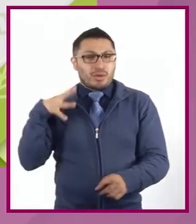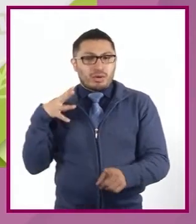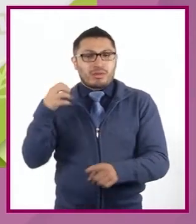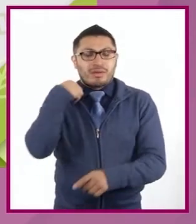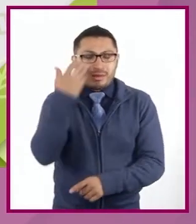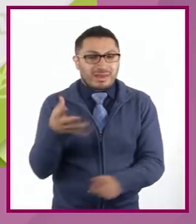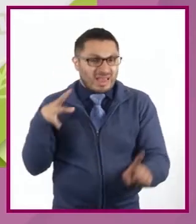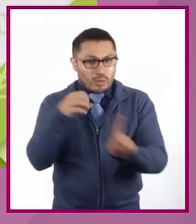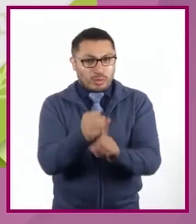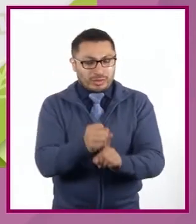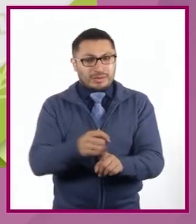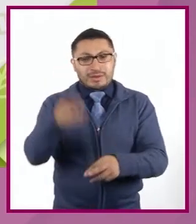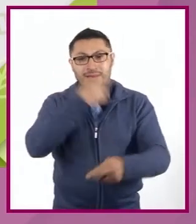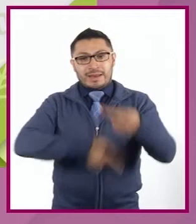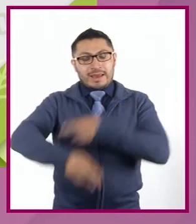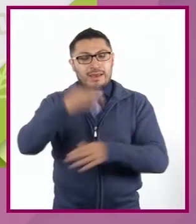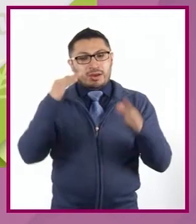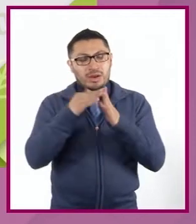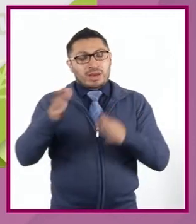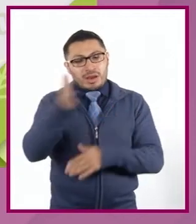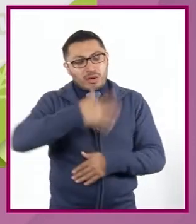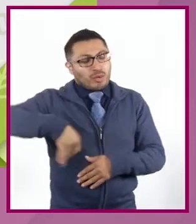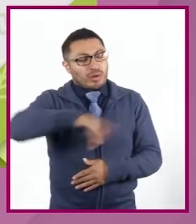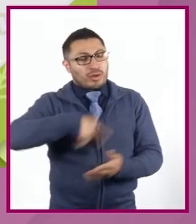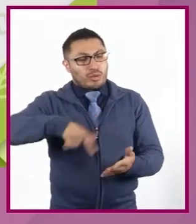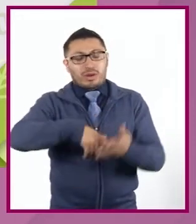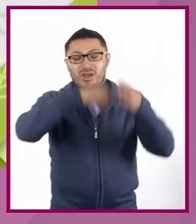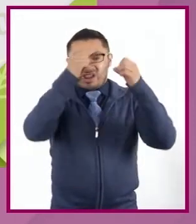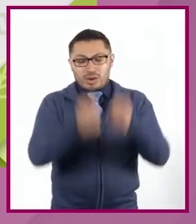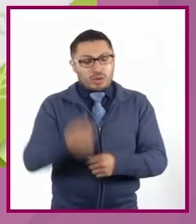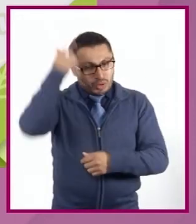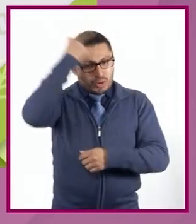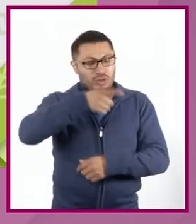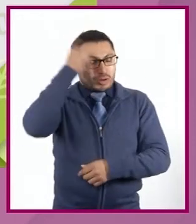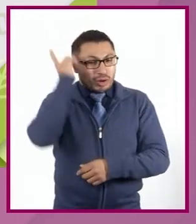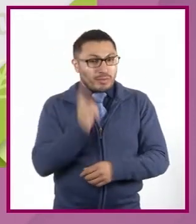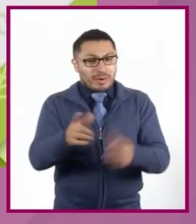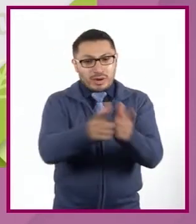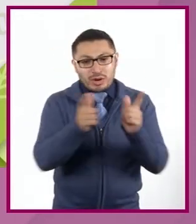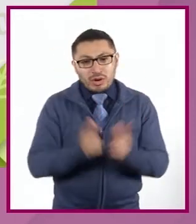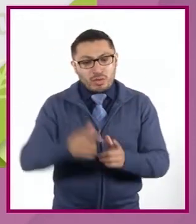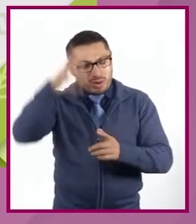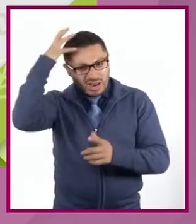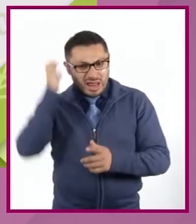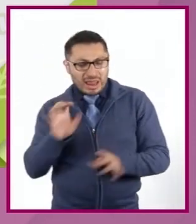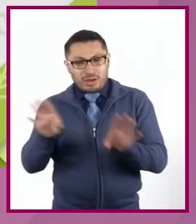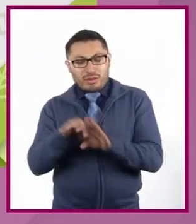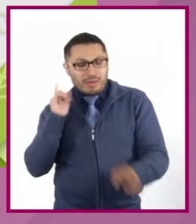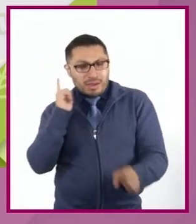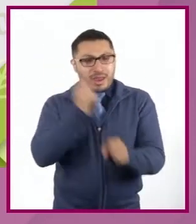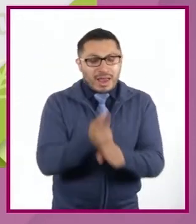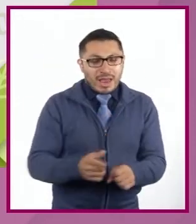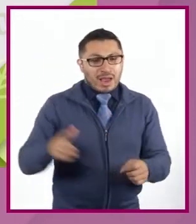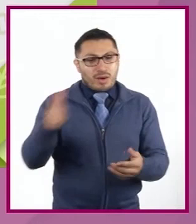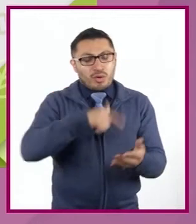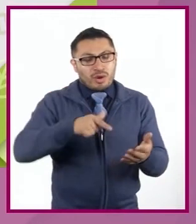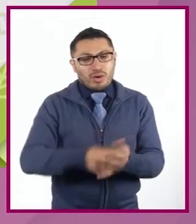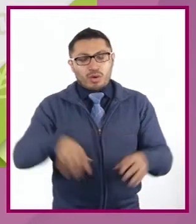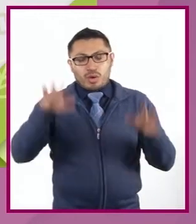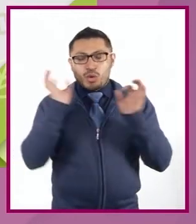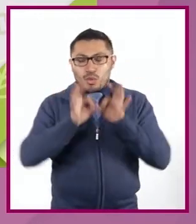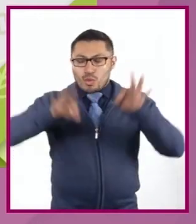regreso, buscando un lugar seguro para pasar la noche, la manada de Seth encontró un lugar genial bajo un árbol grande y